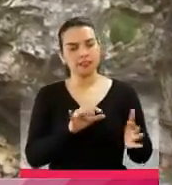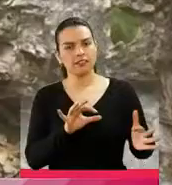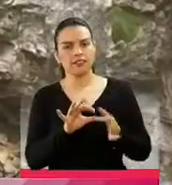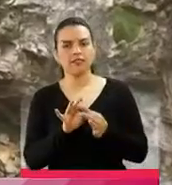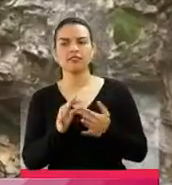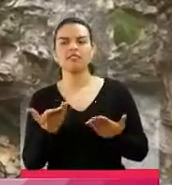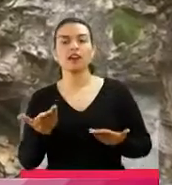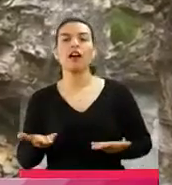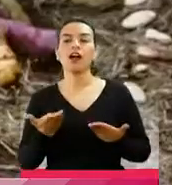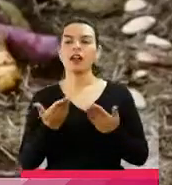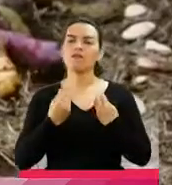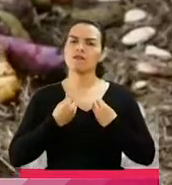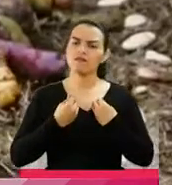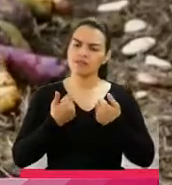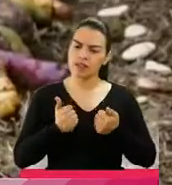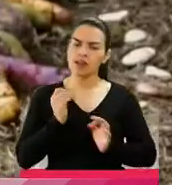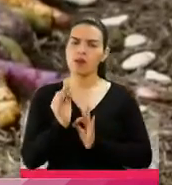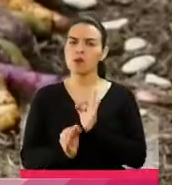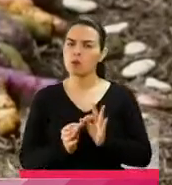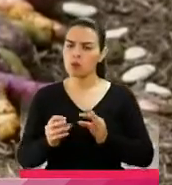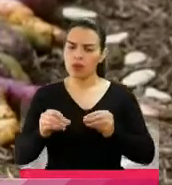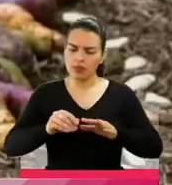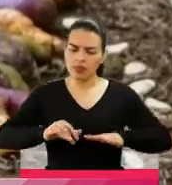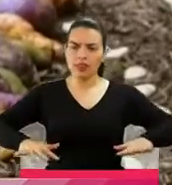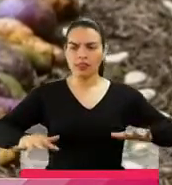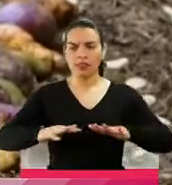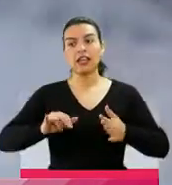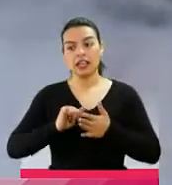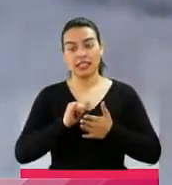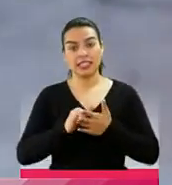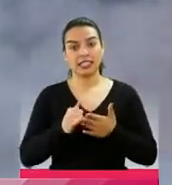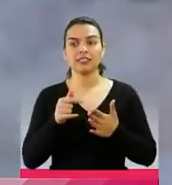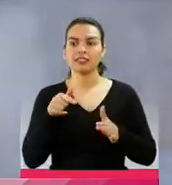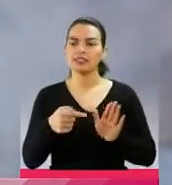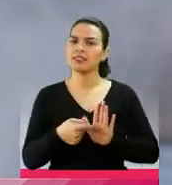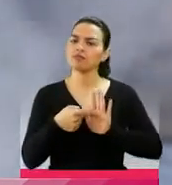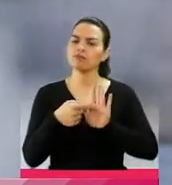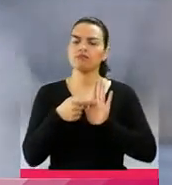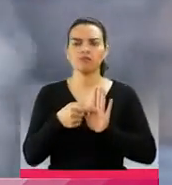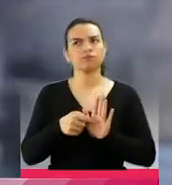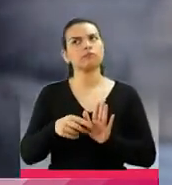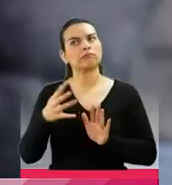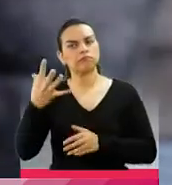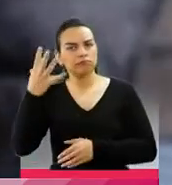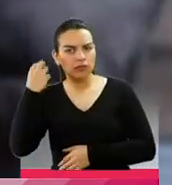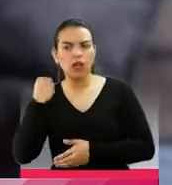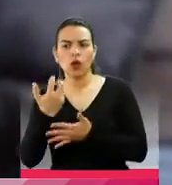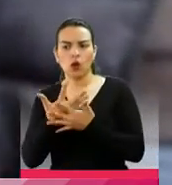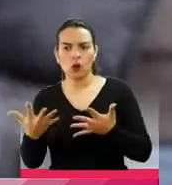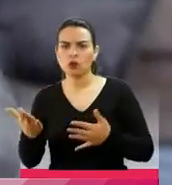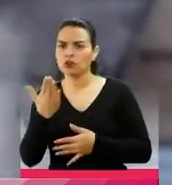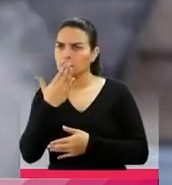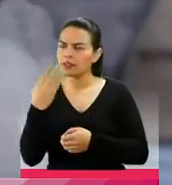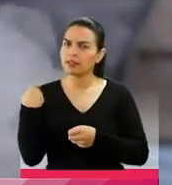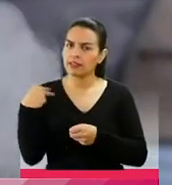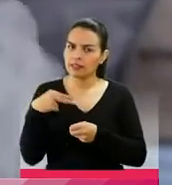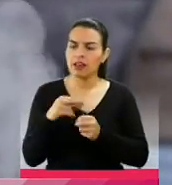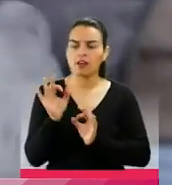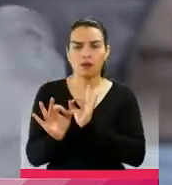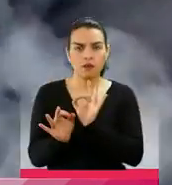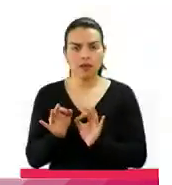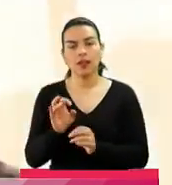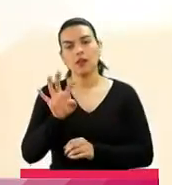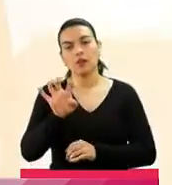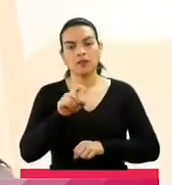cuidar la tierra dos producciones para visibilizar el legado y conocimiento ancestral de los pueblos indígenas a las nueve de la